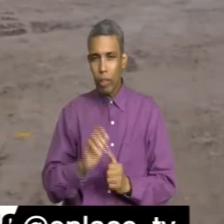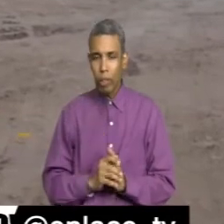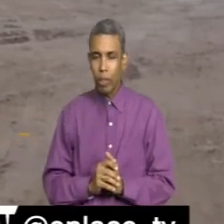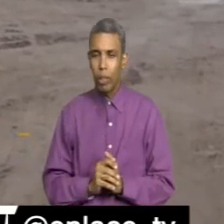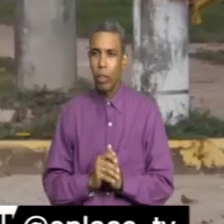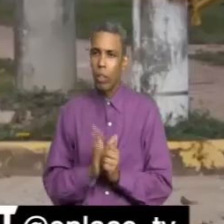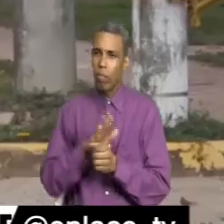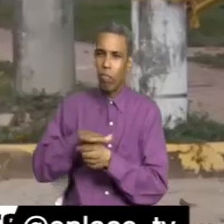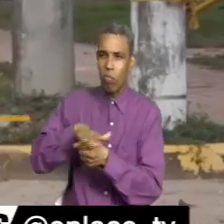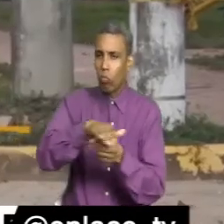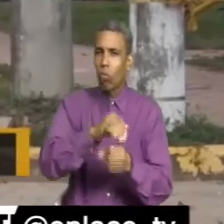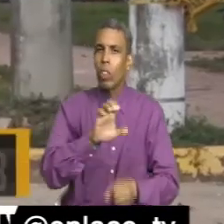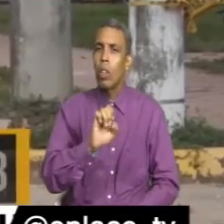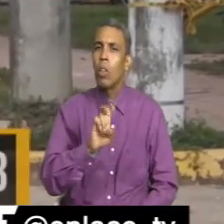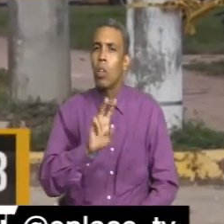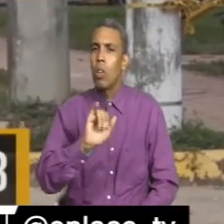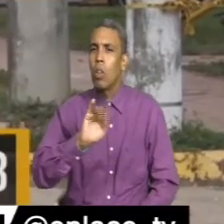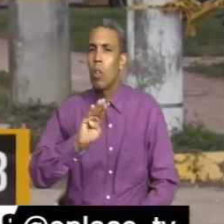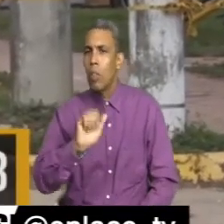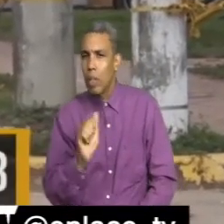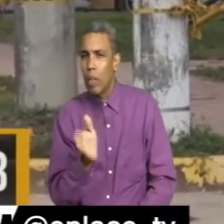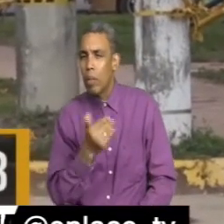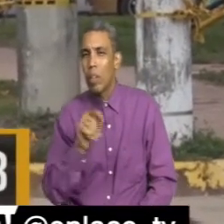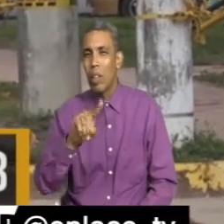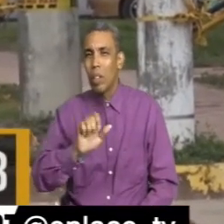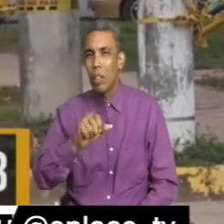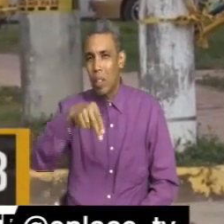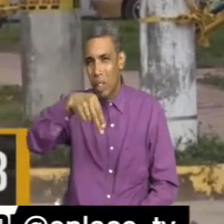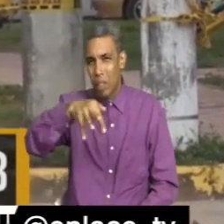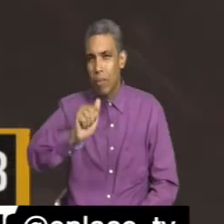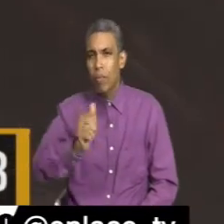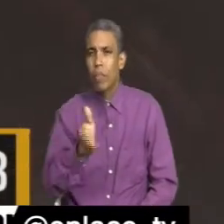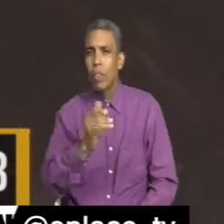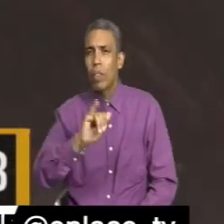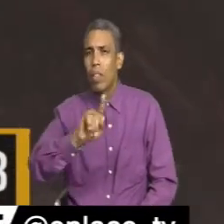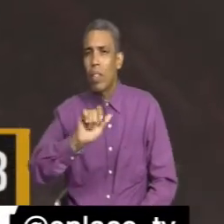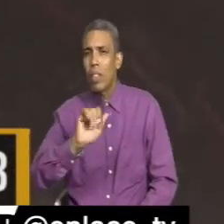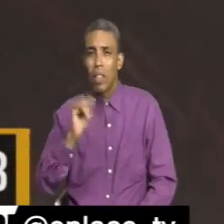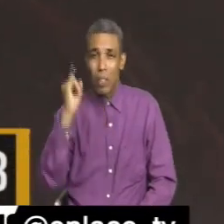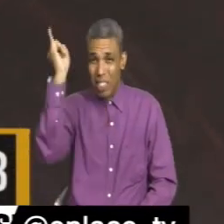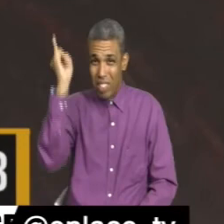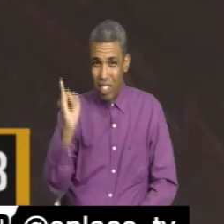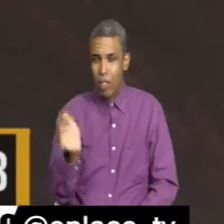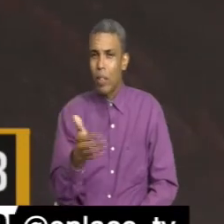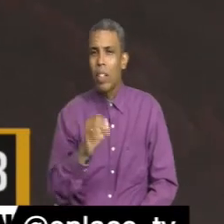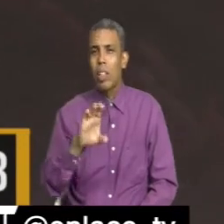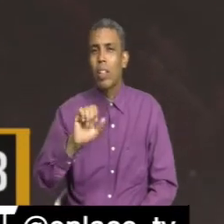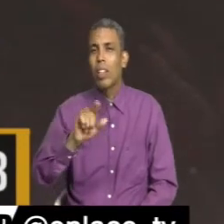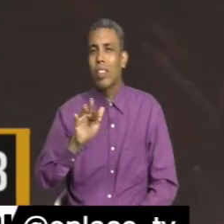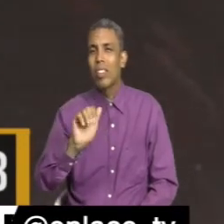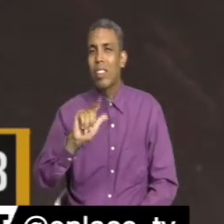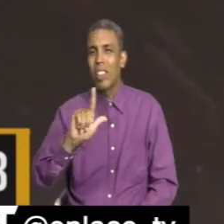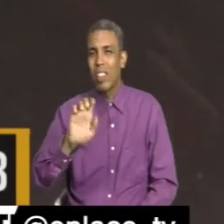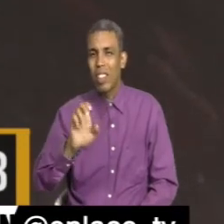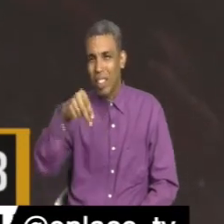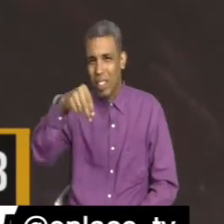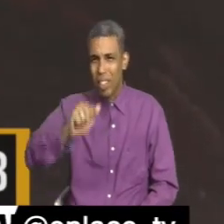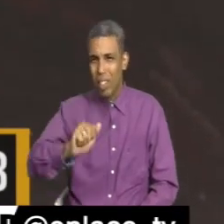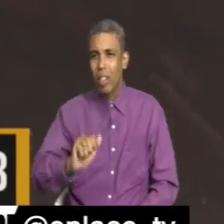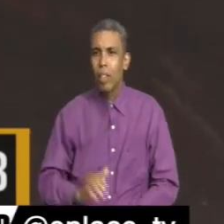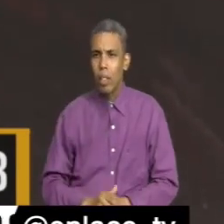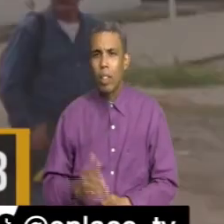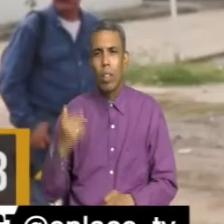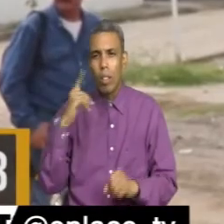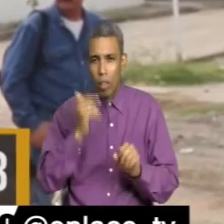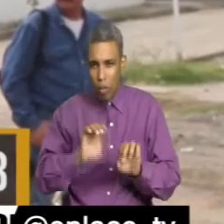como Coviva, Santa Isabel y La Castellana. En esta zona se cambia la red de alcantarillado de aguas lluvias que ya se encontraba